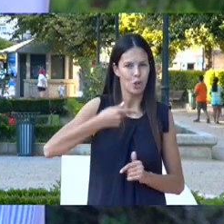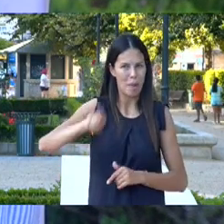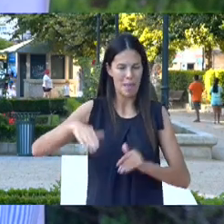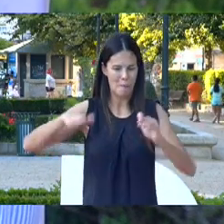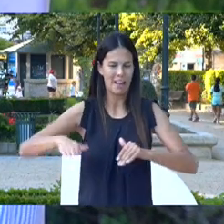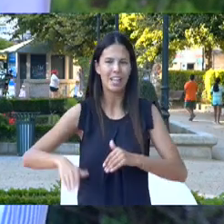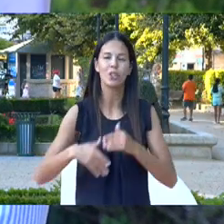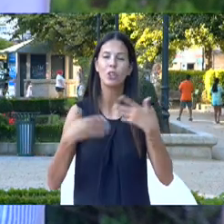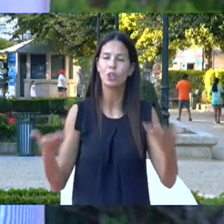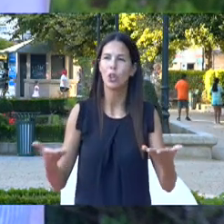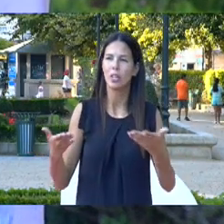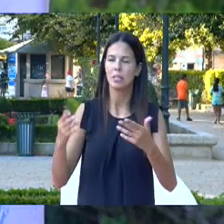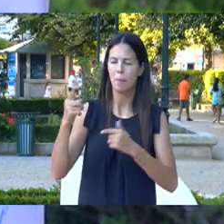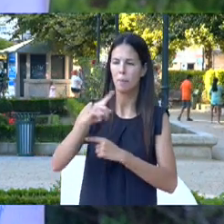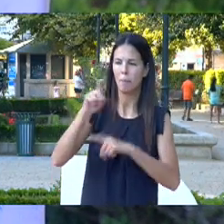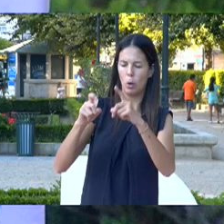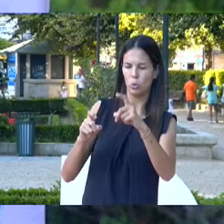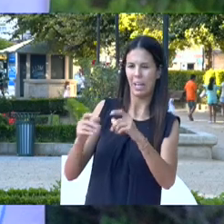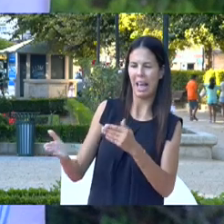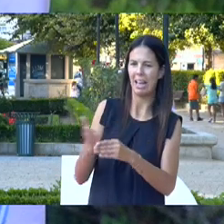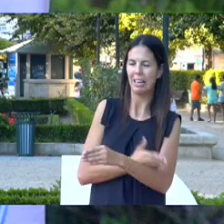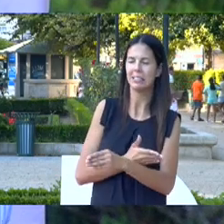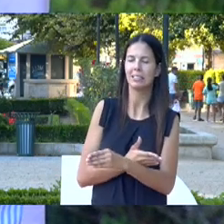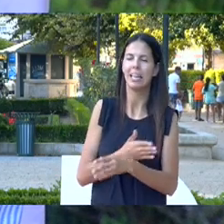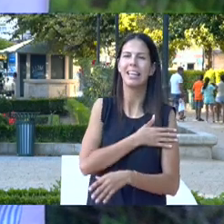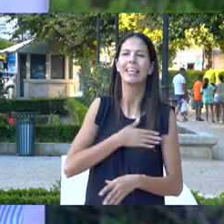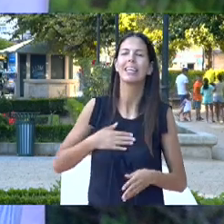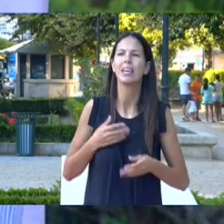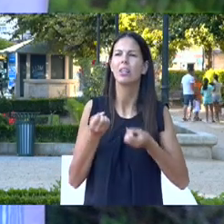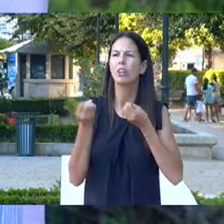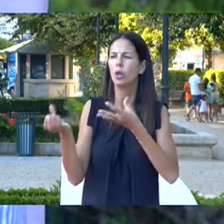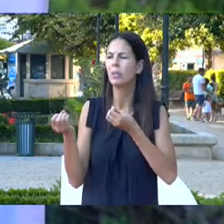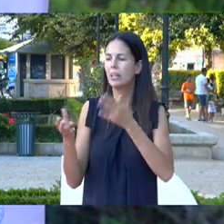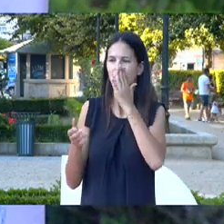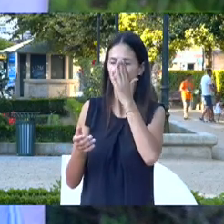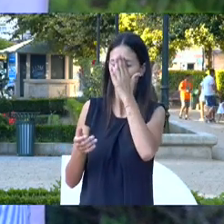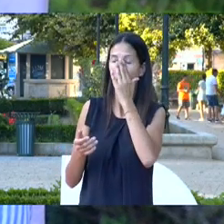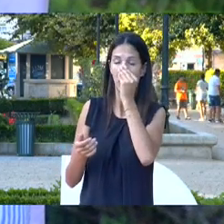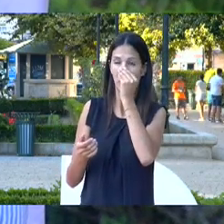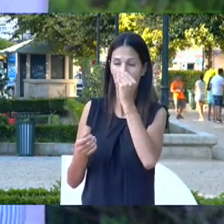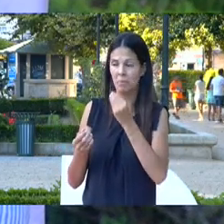Atendendo a pregunta, antes de nada, permitídeme un par de comentarios respecto ás